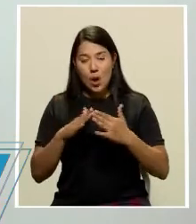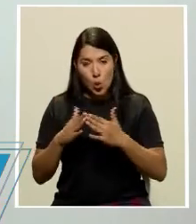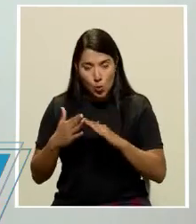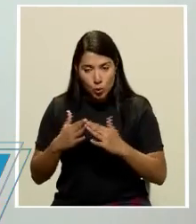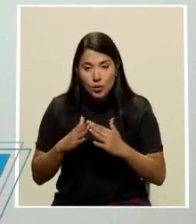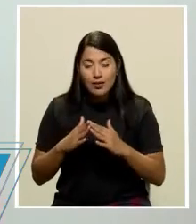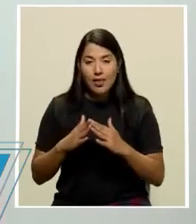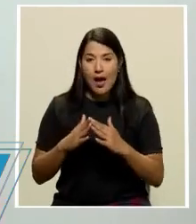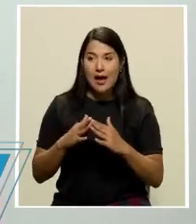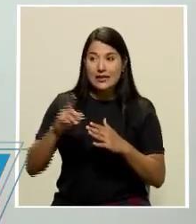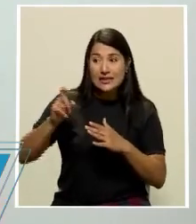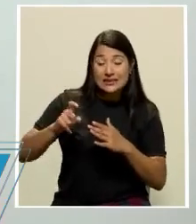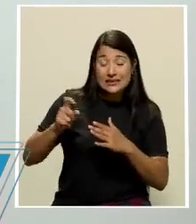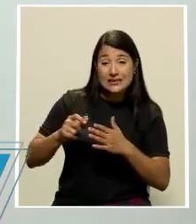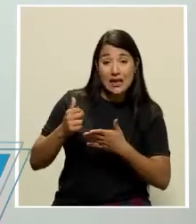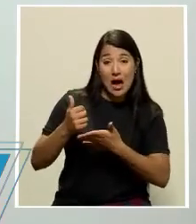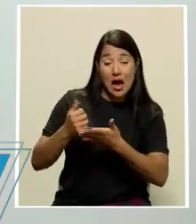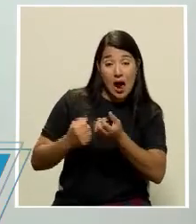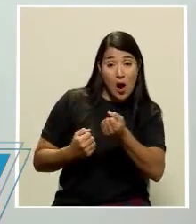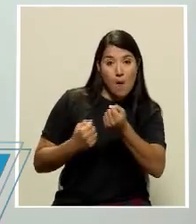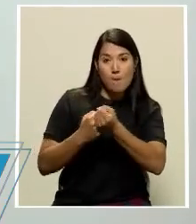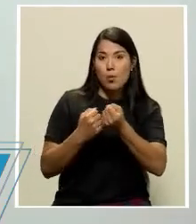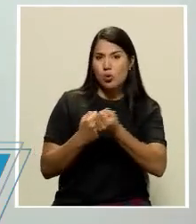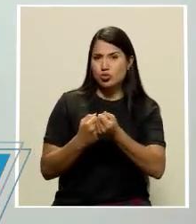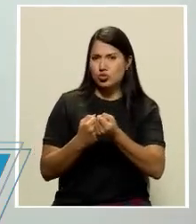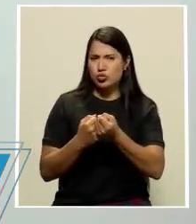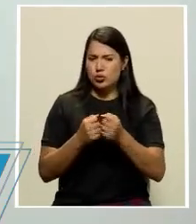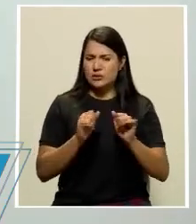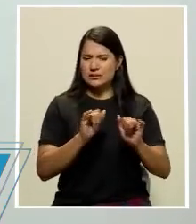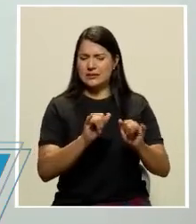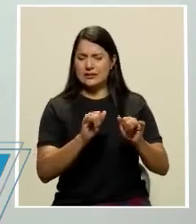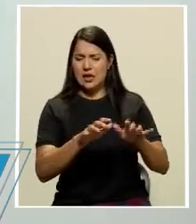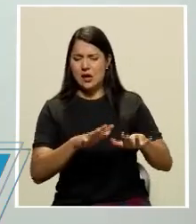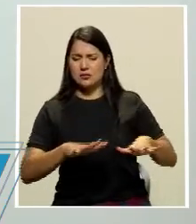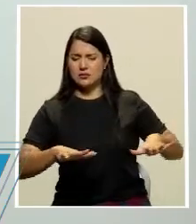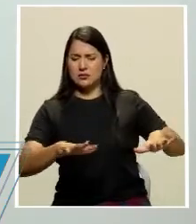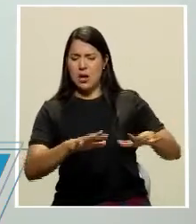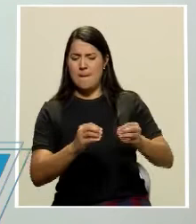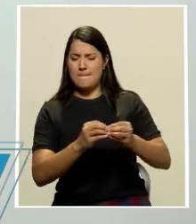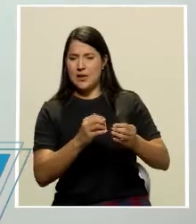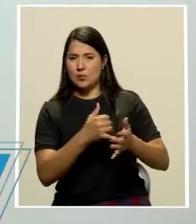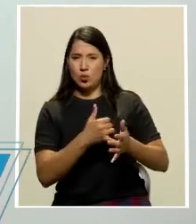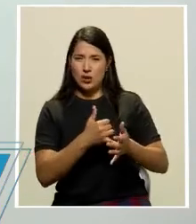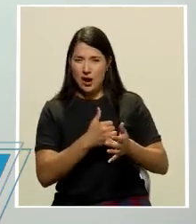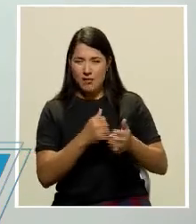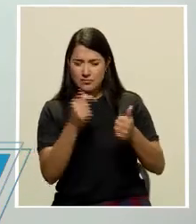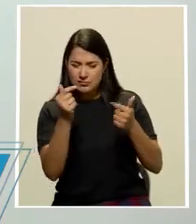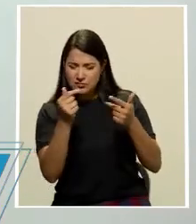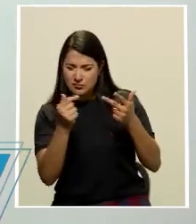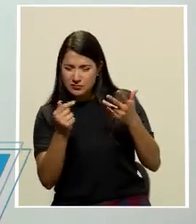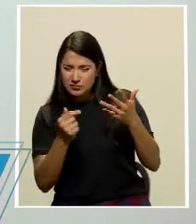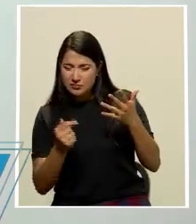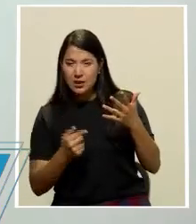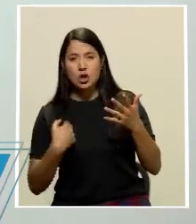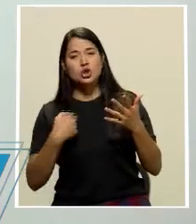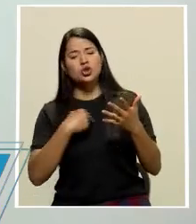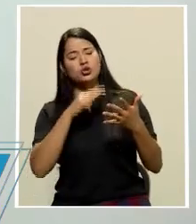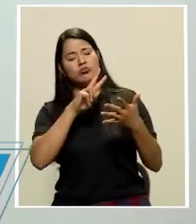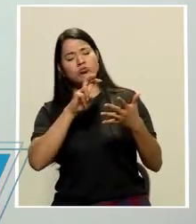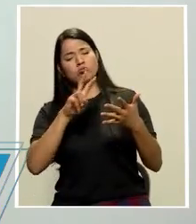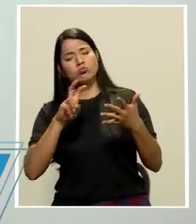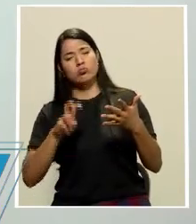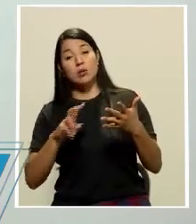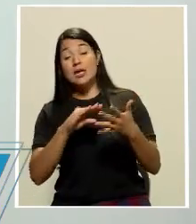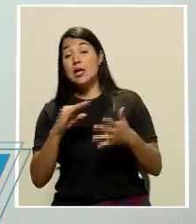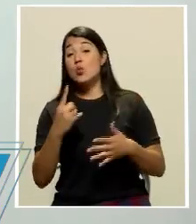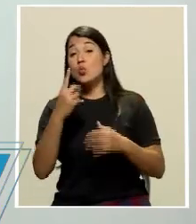solicitando apoyo, el grupo comunitario, está en una zona más vulnerable que otra. Entonces, todas esas variables se analizan y una